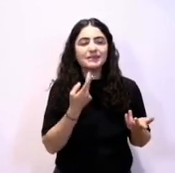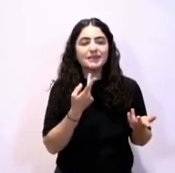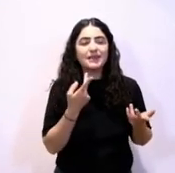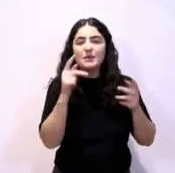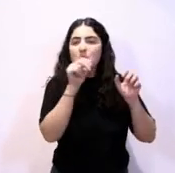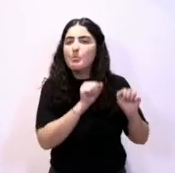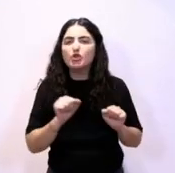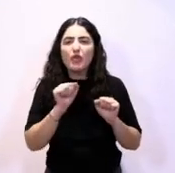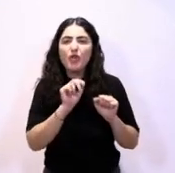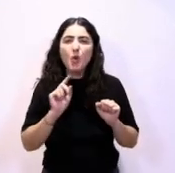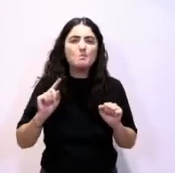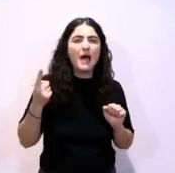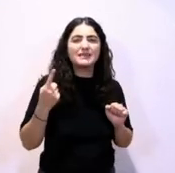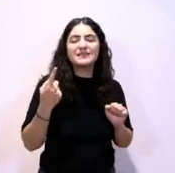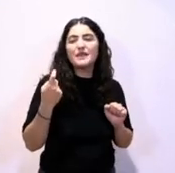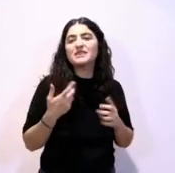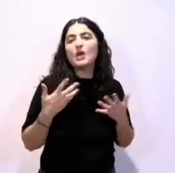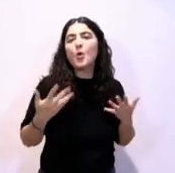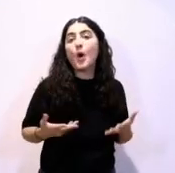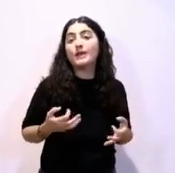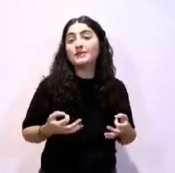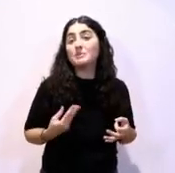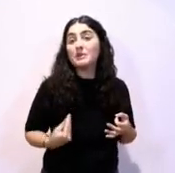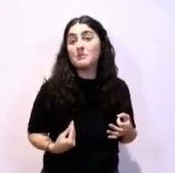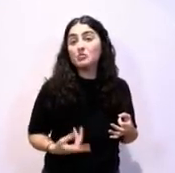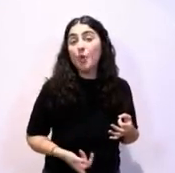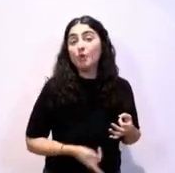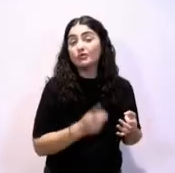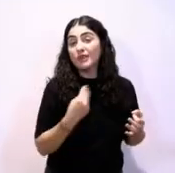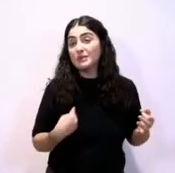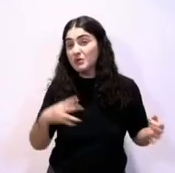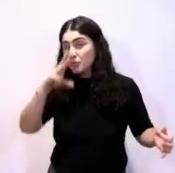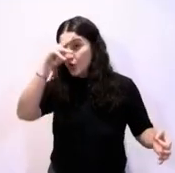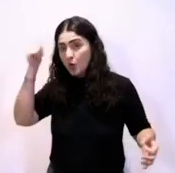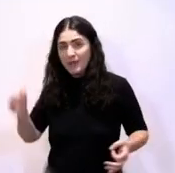de protección y siempre son los mismos, esos a los que ustedes olvidan.